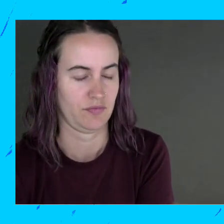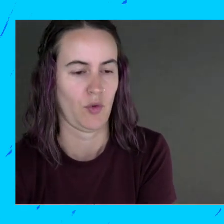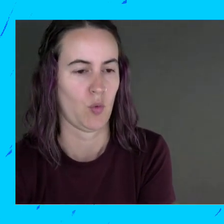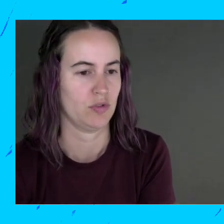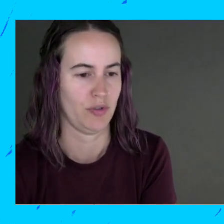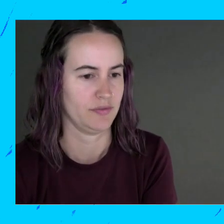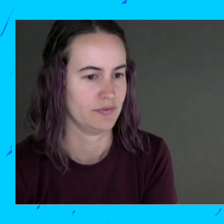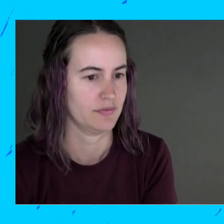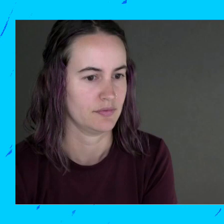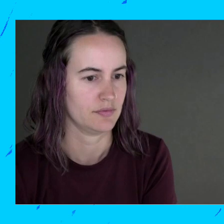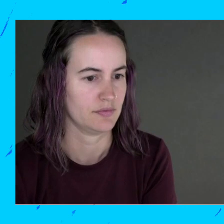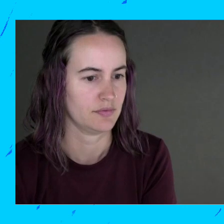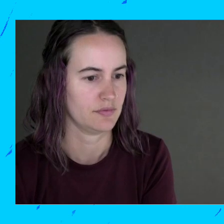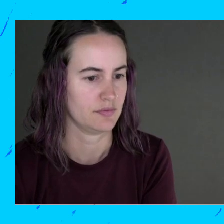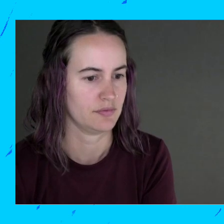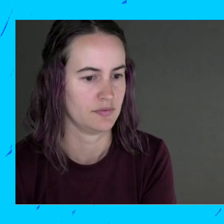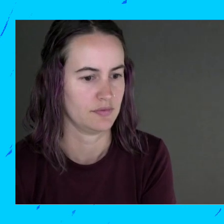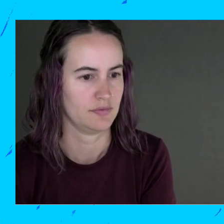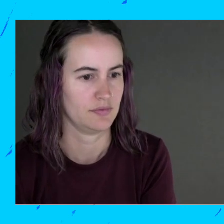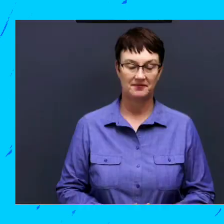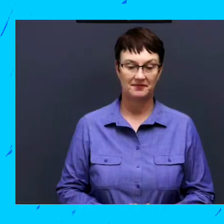Le devuelvo la palabra a Gareth.